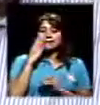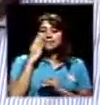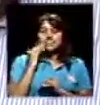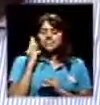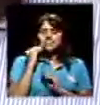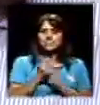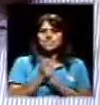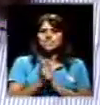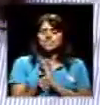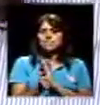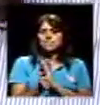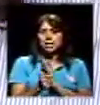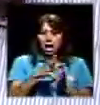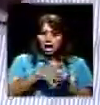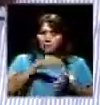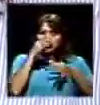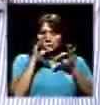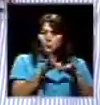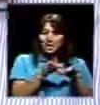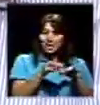muestren a los que van iniciando el camino?